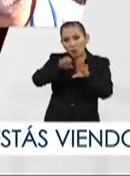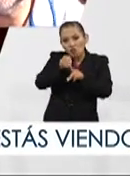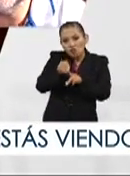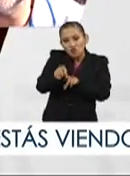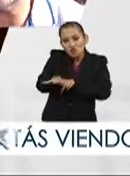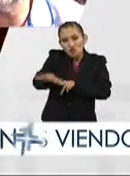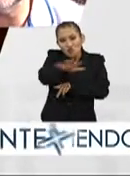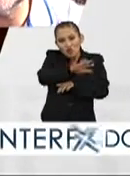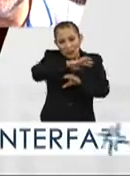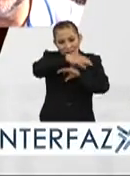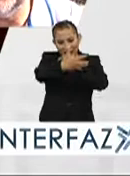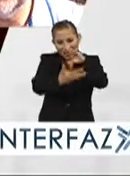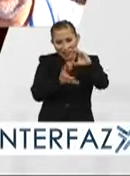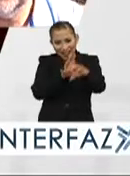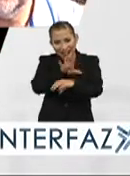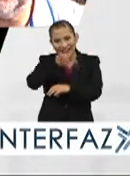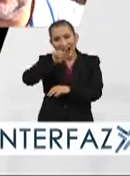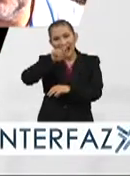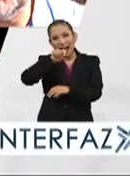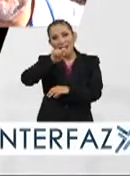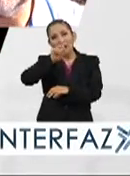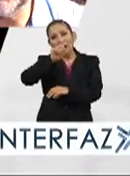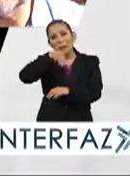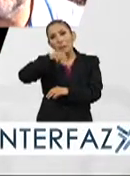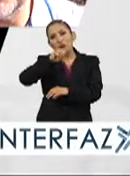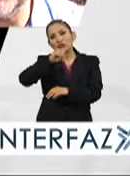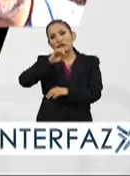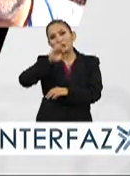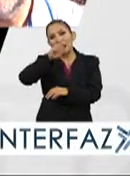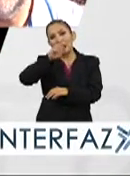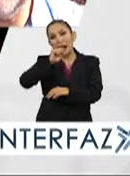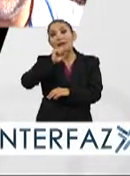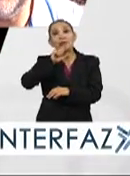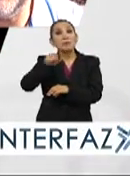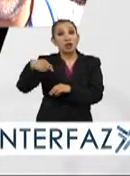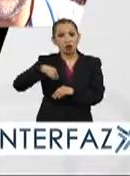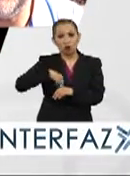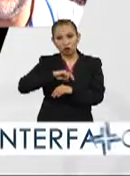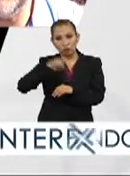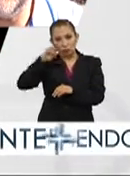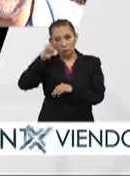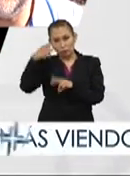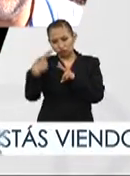Correcto, sí. Es verdad que a través de... Nosotros también vamos a calcular